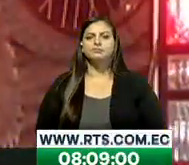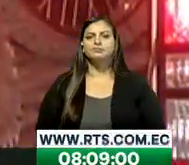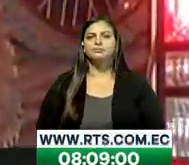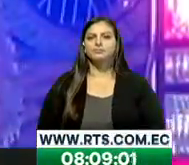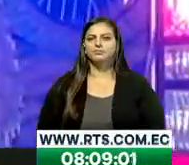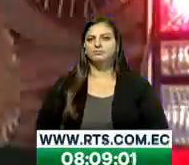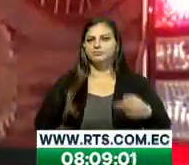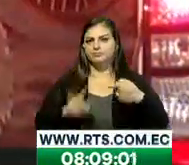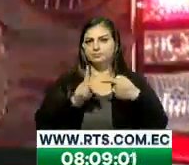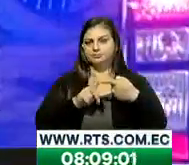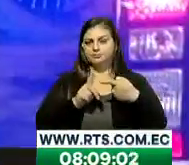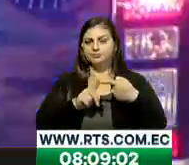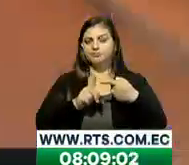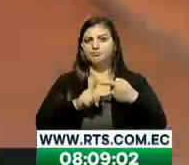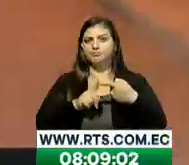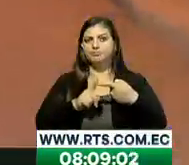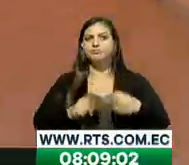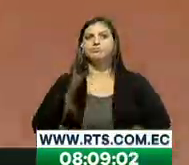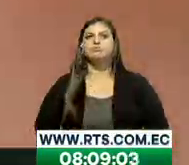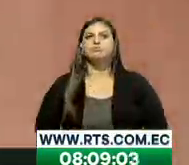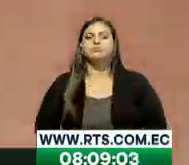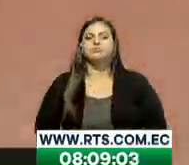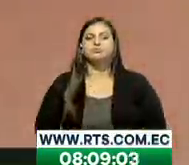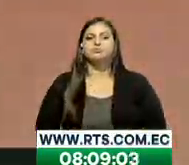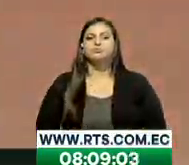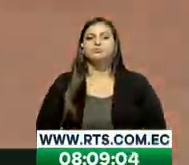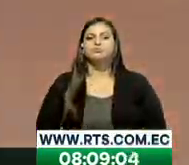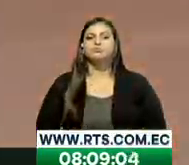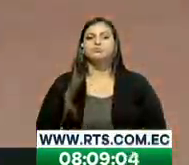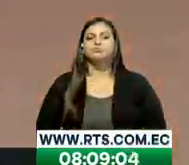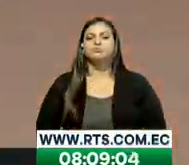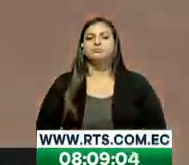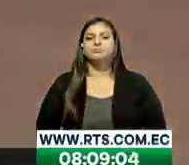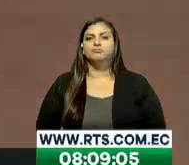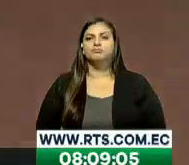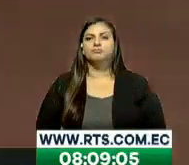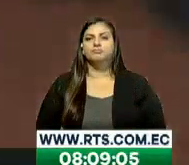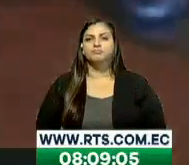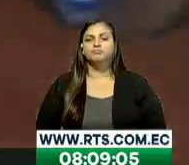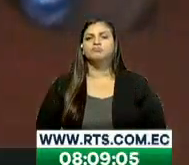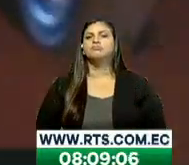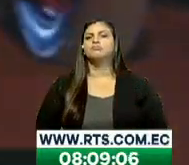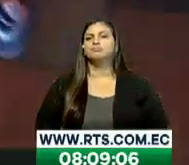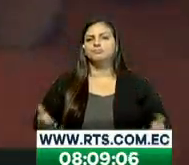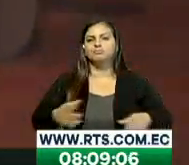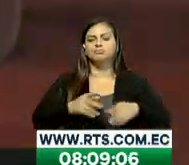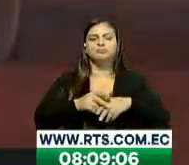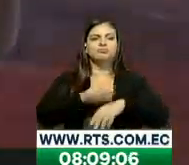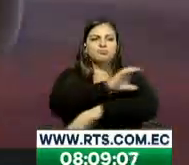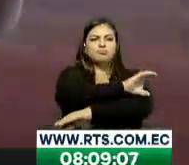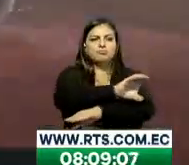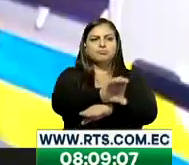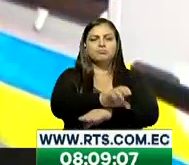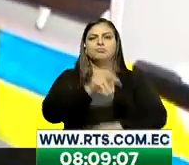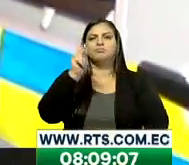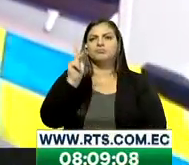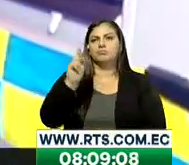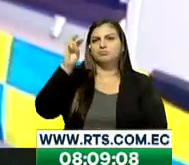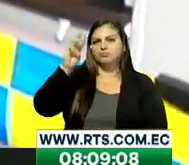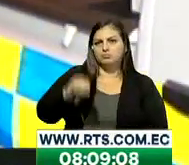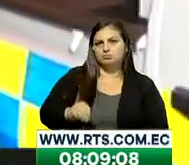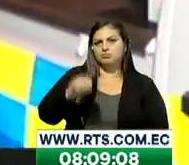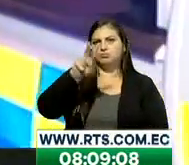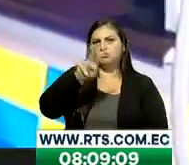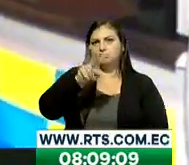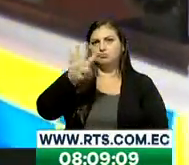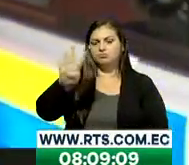Dos motocicletas colisionaron en la avenida Paquisha, en la parroquia Chongón, a la altura del kilómetro 24